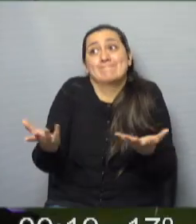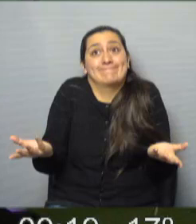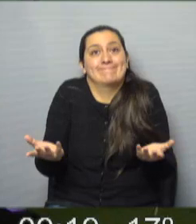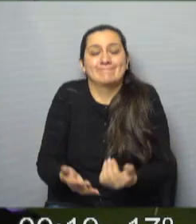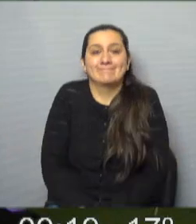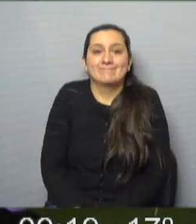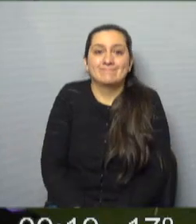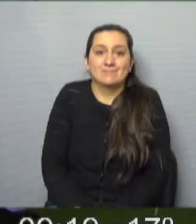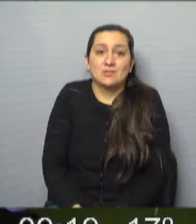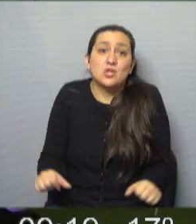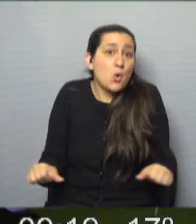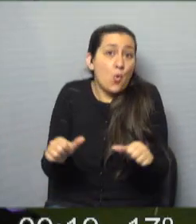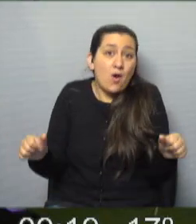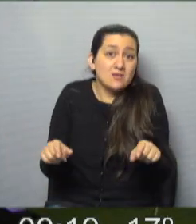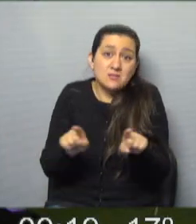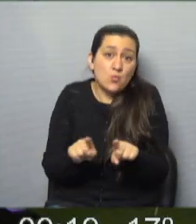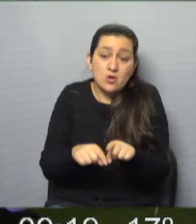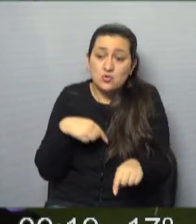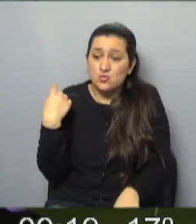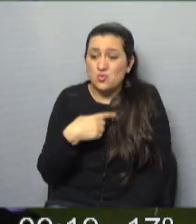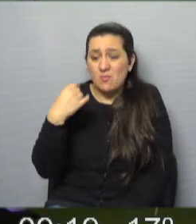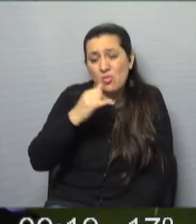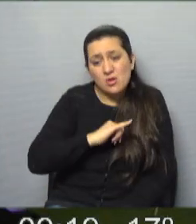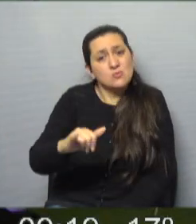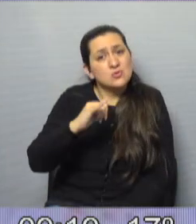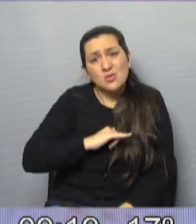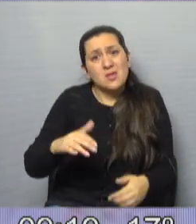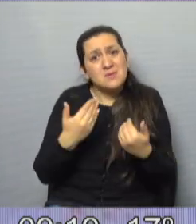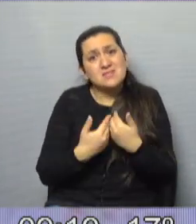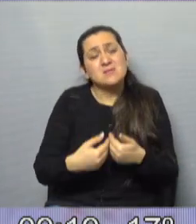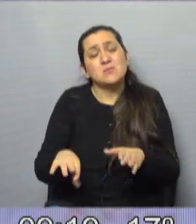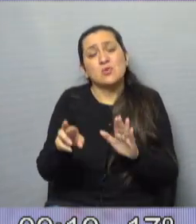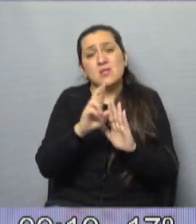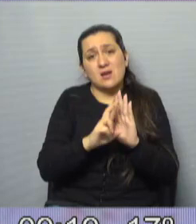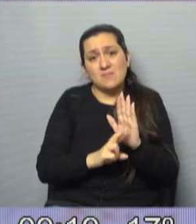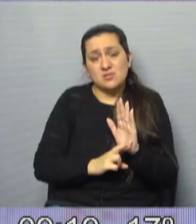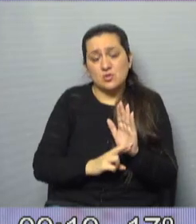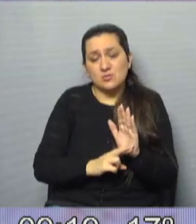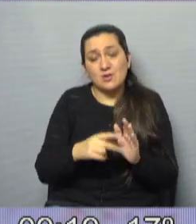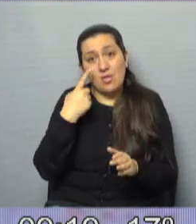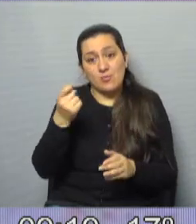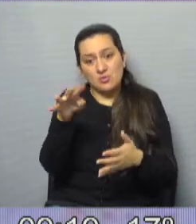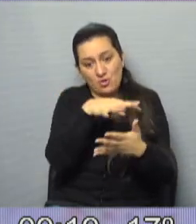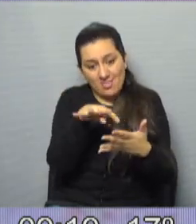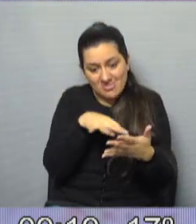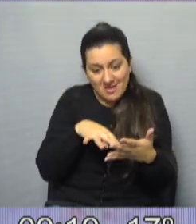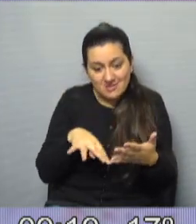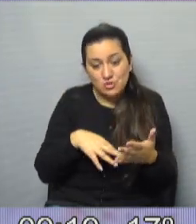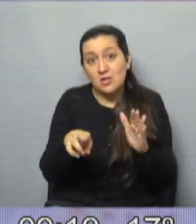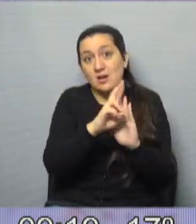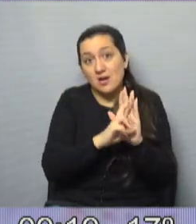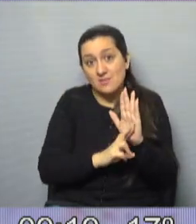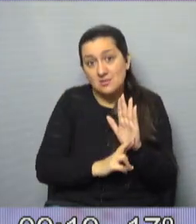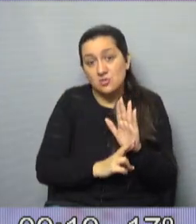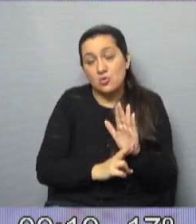se da. Entonces se da. Y esto lo venimos denunciando desde que salió esta reglamentación, porque ya se veía que por el texto de la reglamentación, que